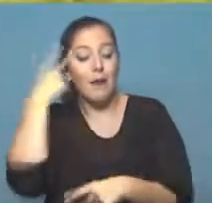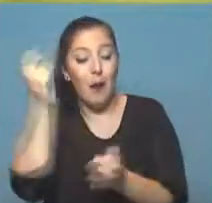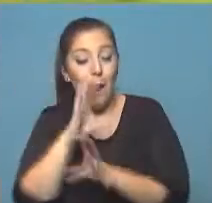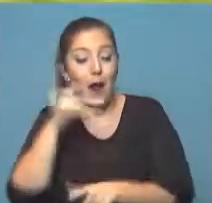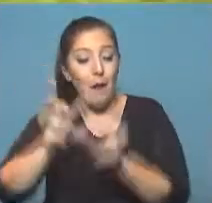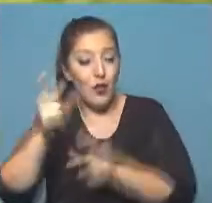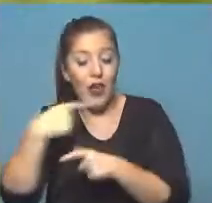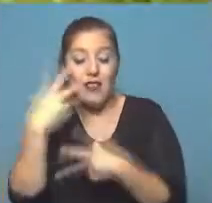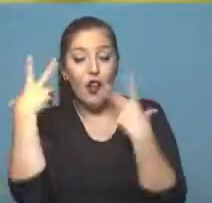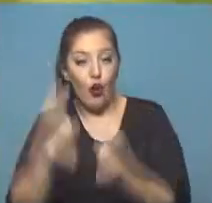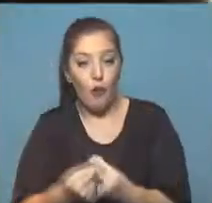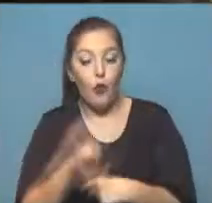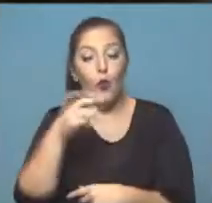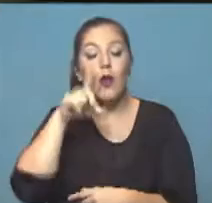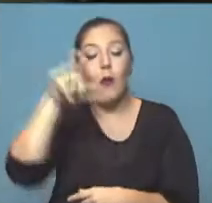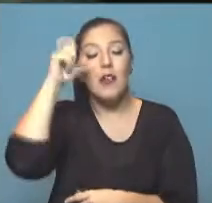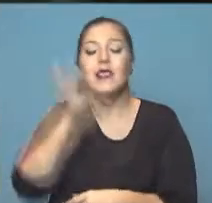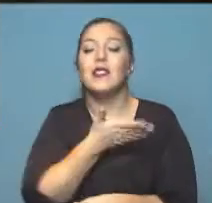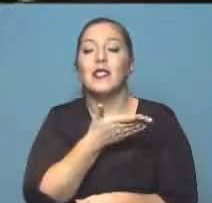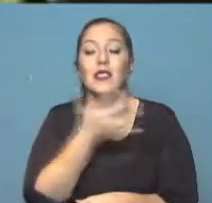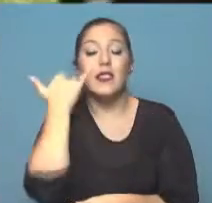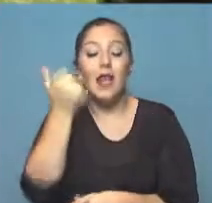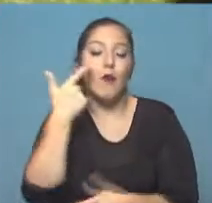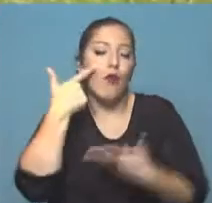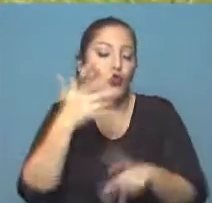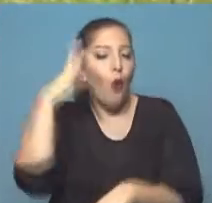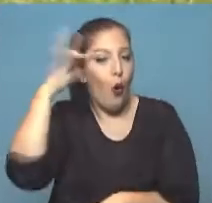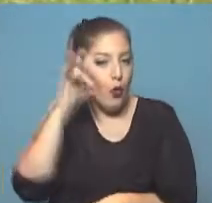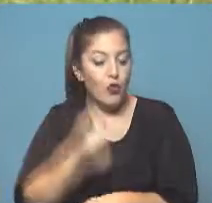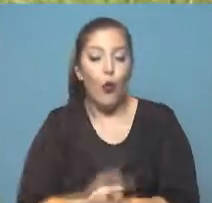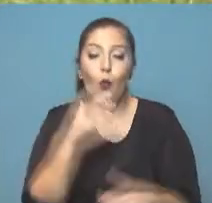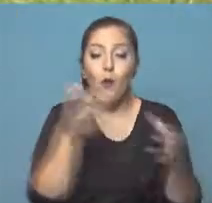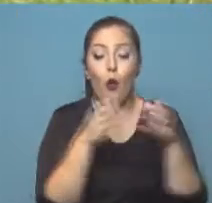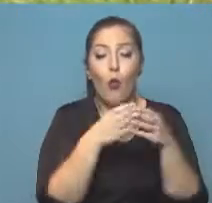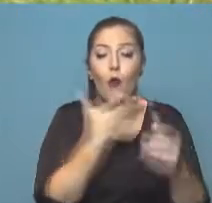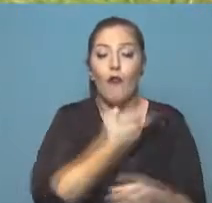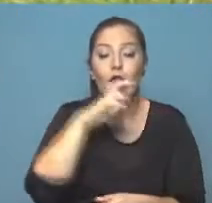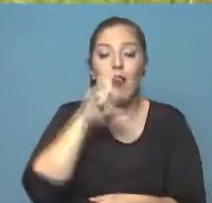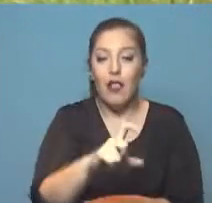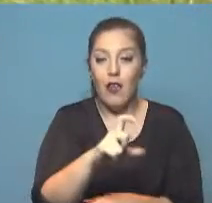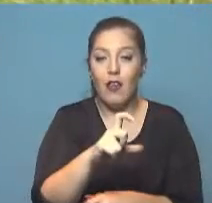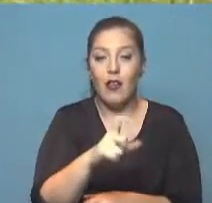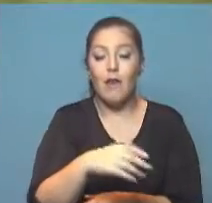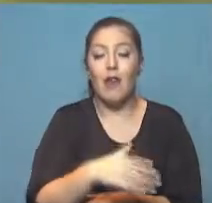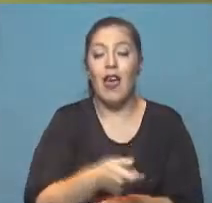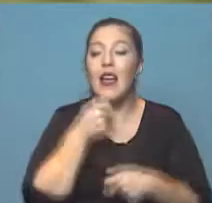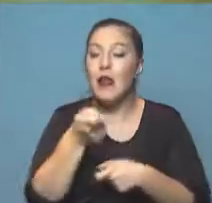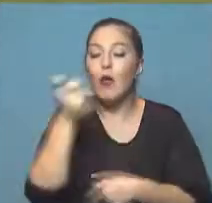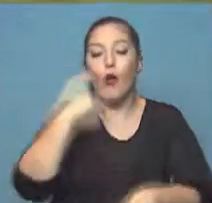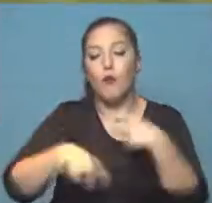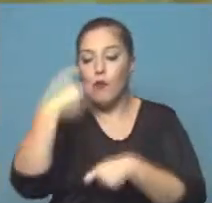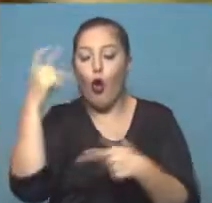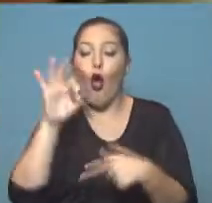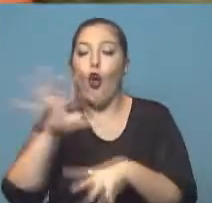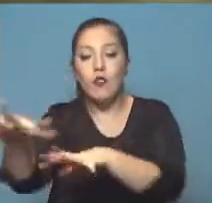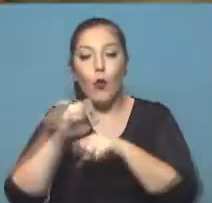hizo conocer algunas de sus posturas. Una es que los guerrilleros que no hayan cometido crímenes relacionados con narcotráfico o secuestro